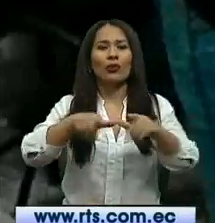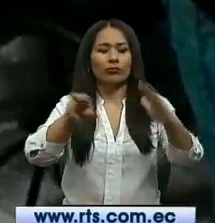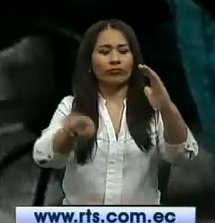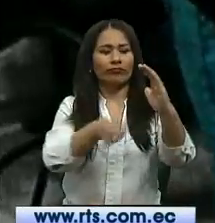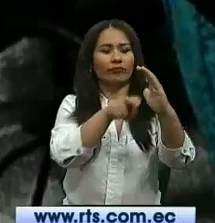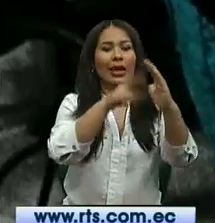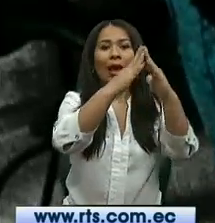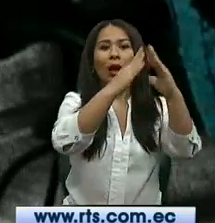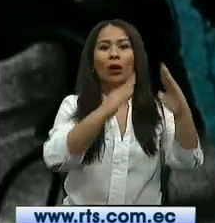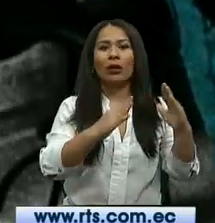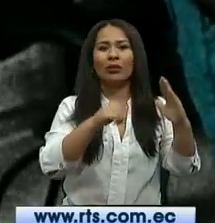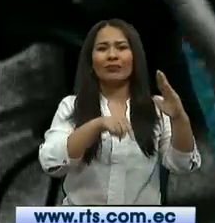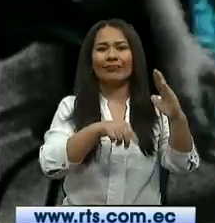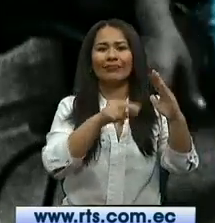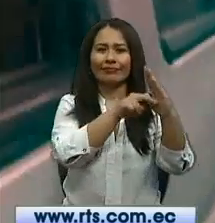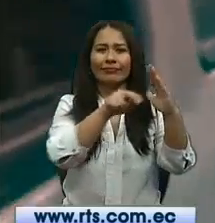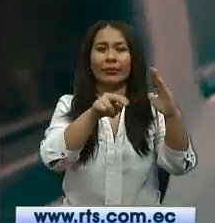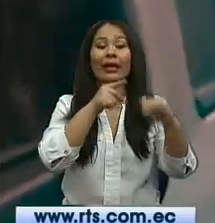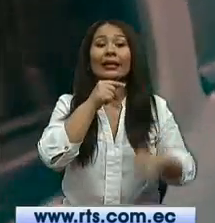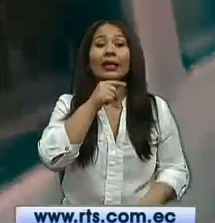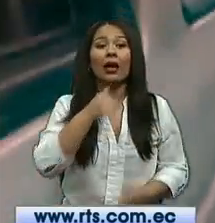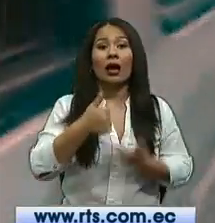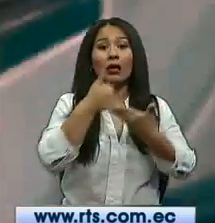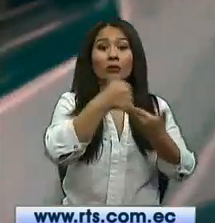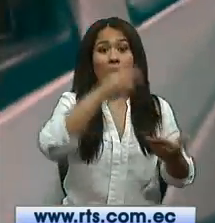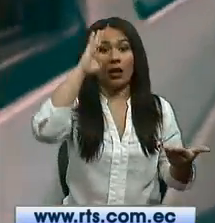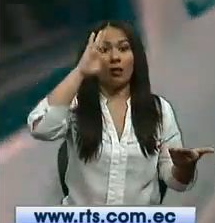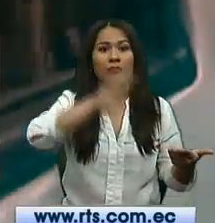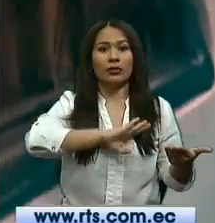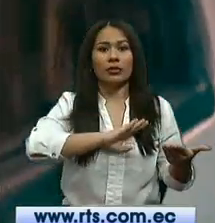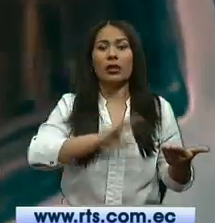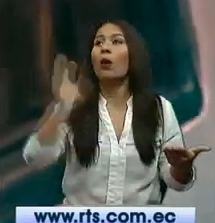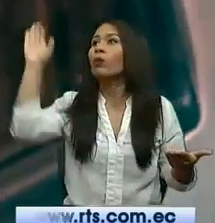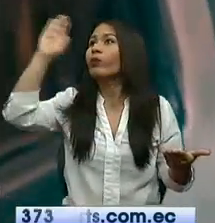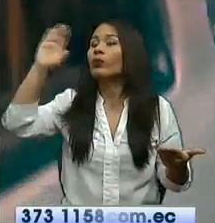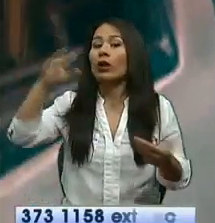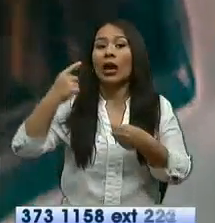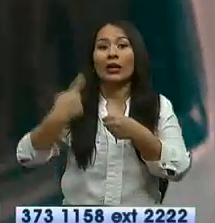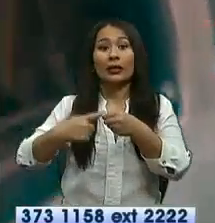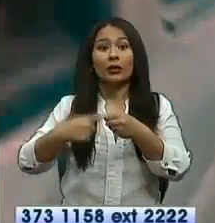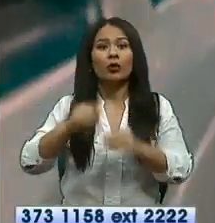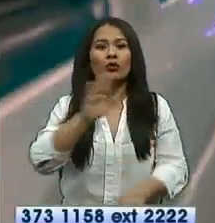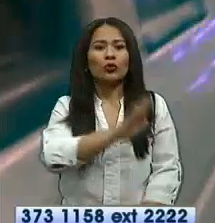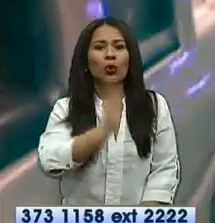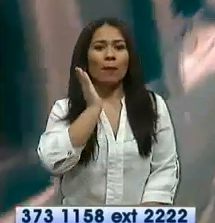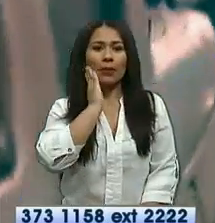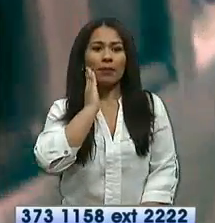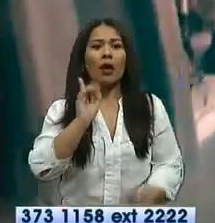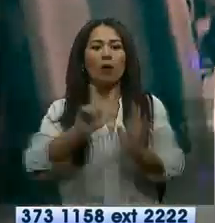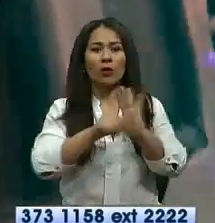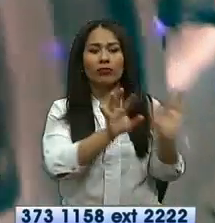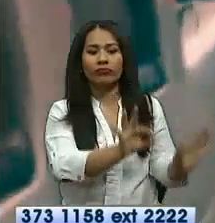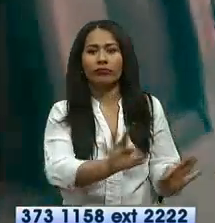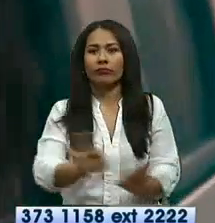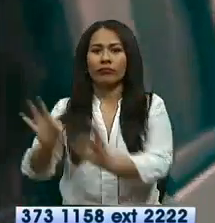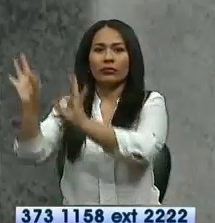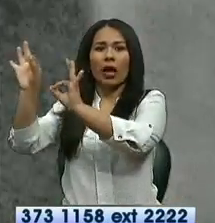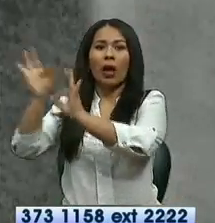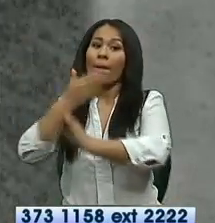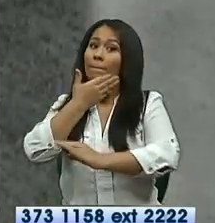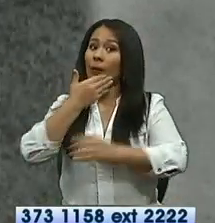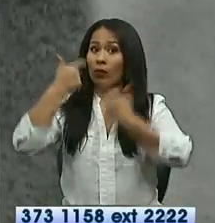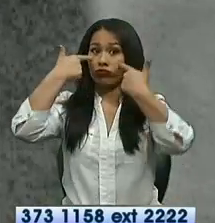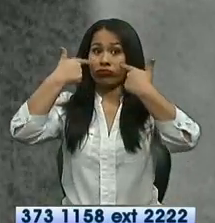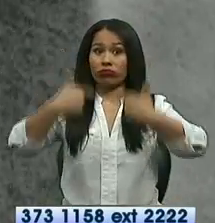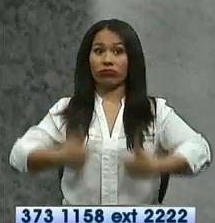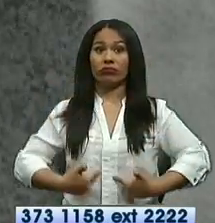a la espera de que la DINAPEN localice a su progenitora y sea posible ofrecerle un mejor ambiente. De igual